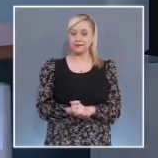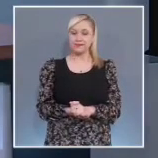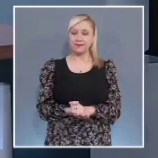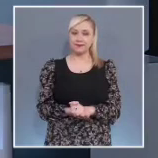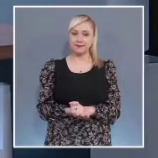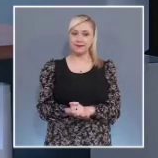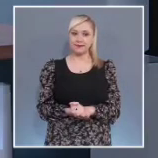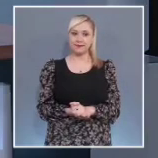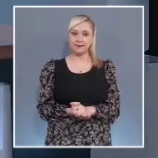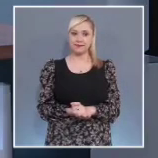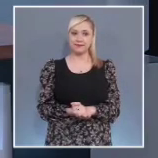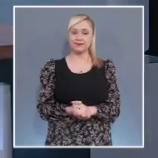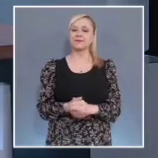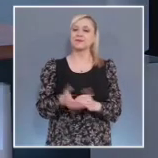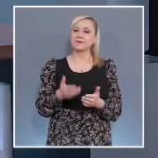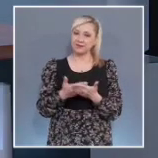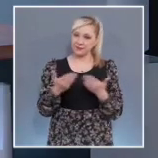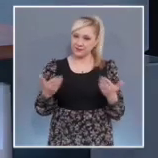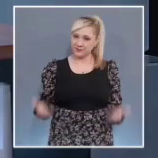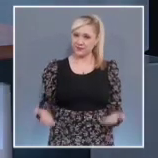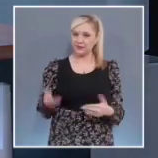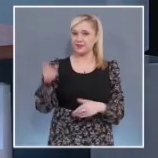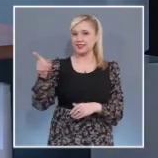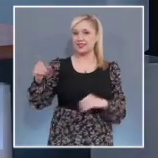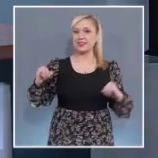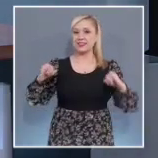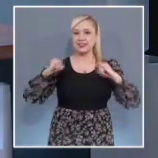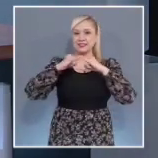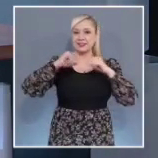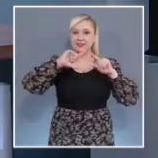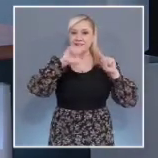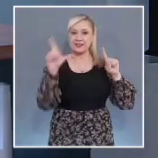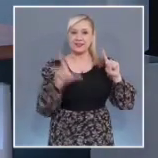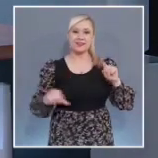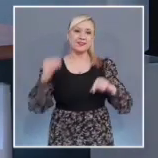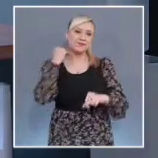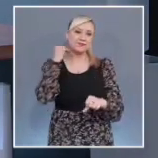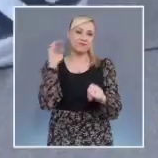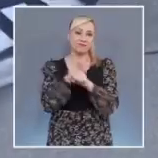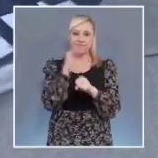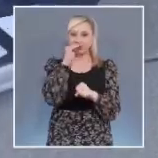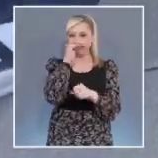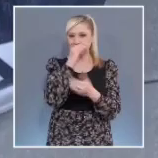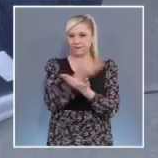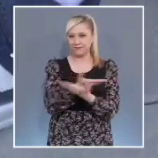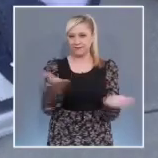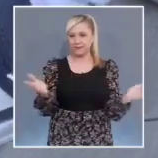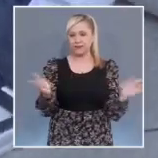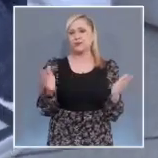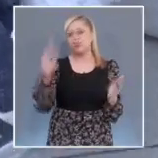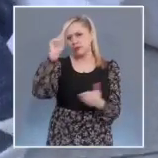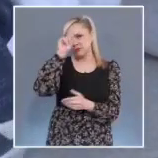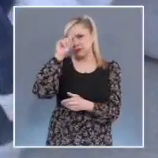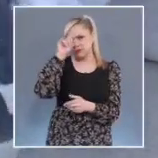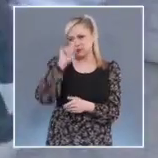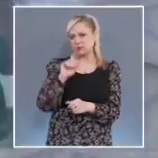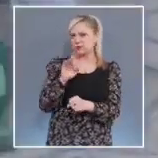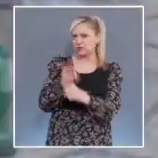Gracias, José Luis. El Instituto Federal de la Defensoría Pública asesora, representa y defiende a